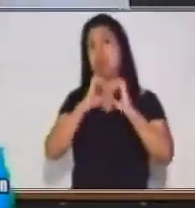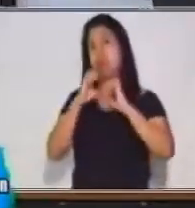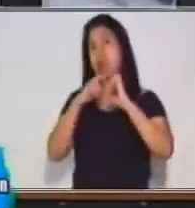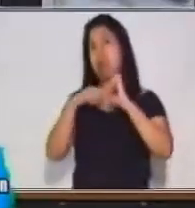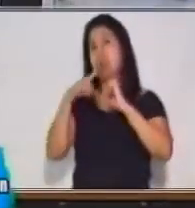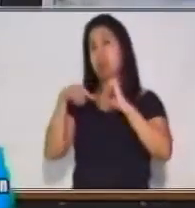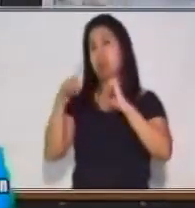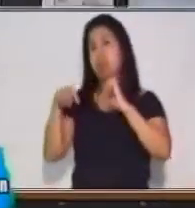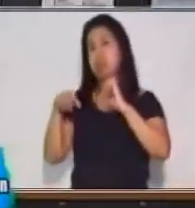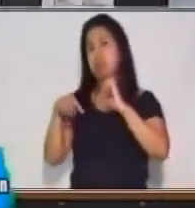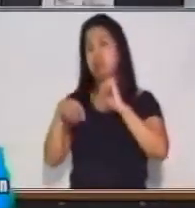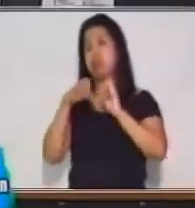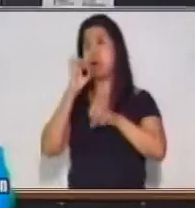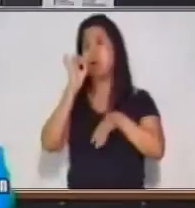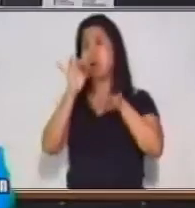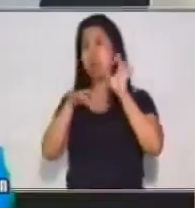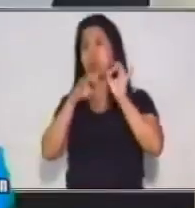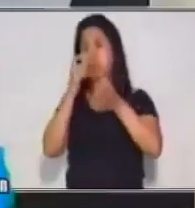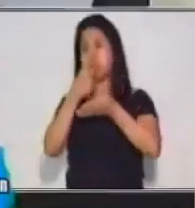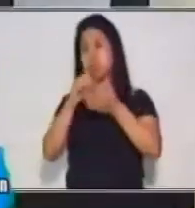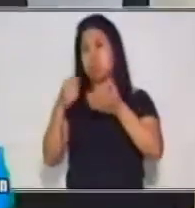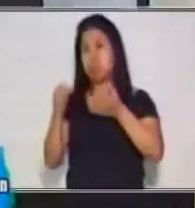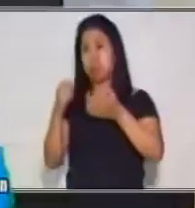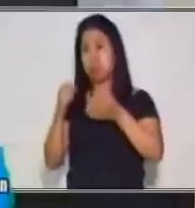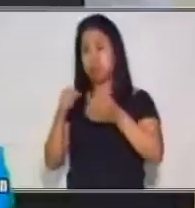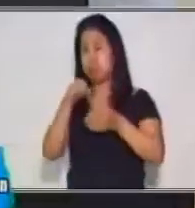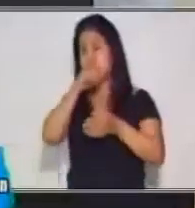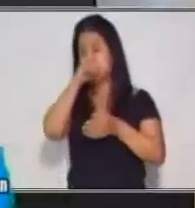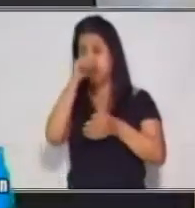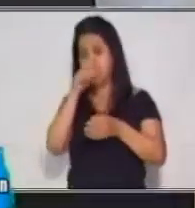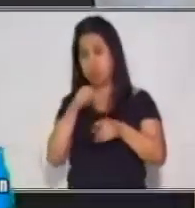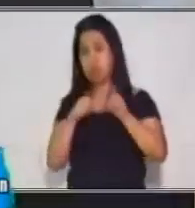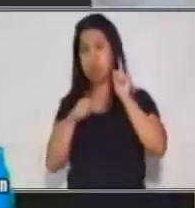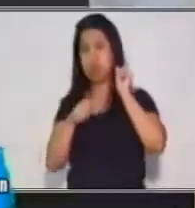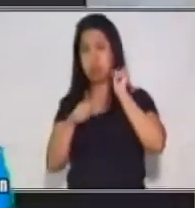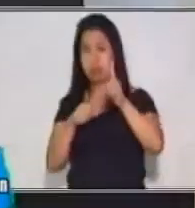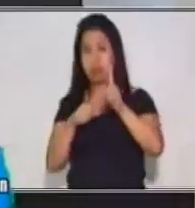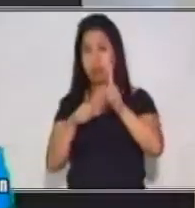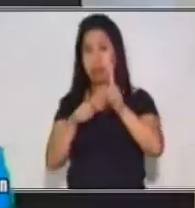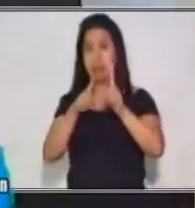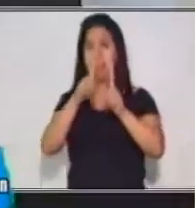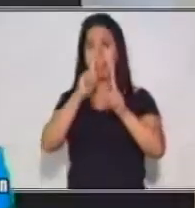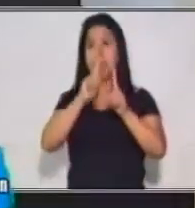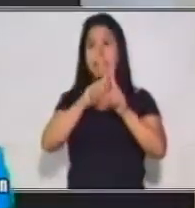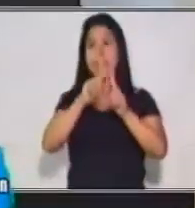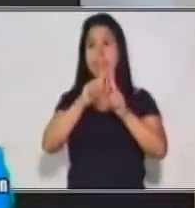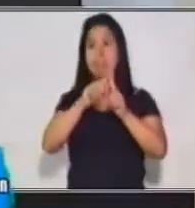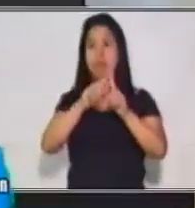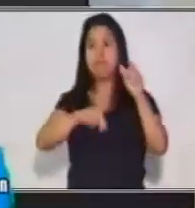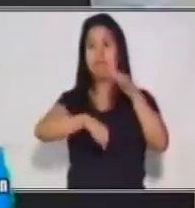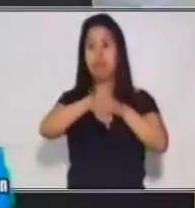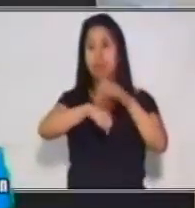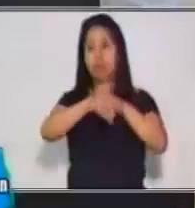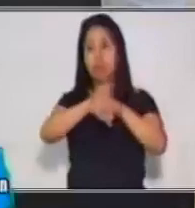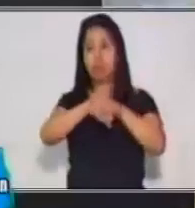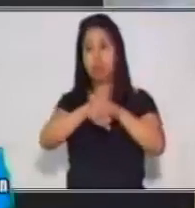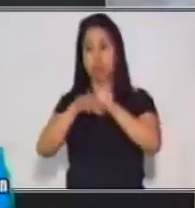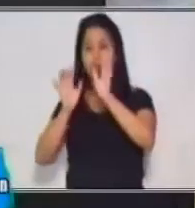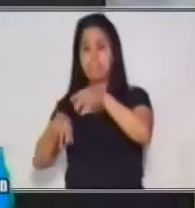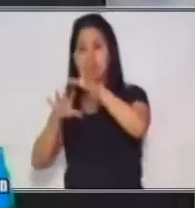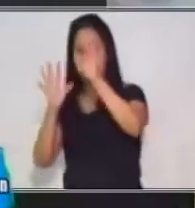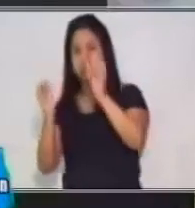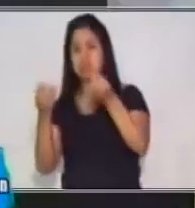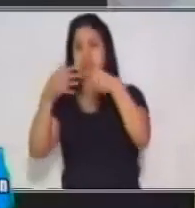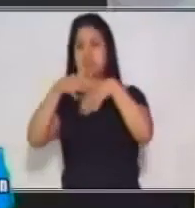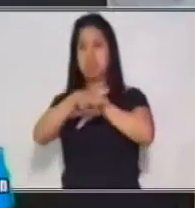¿cuántos prefieren fútbol y baloncesto? Aquí estamos preguntando de la encuesta que se hizo,